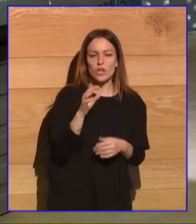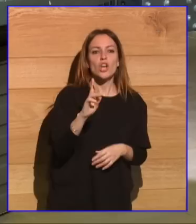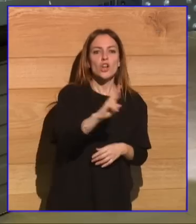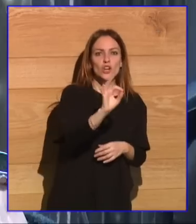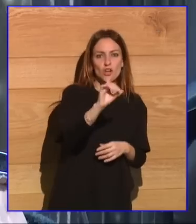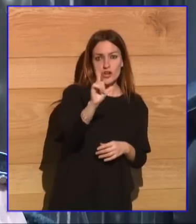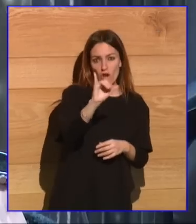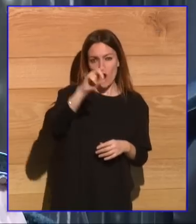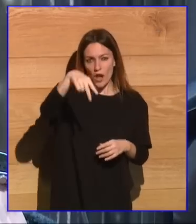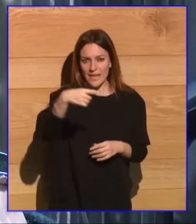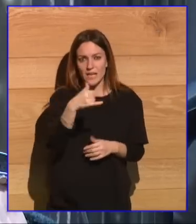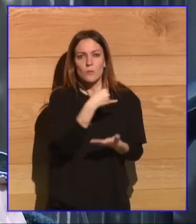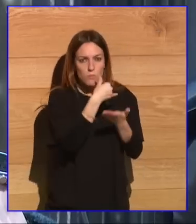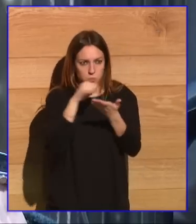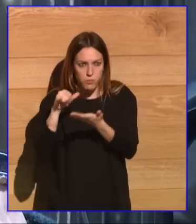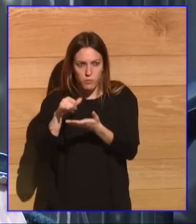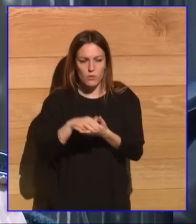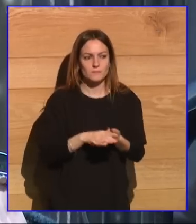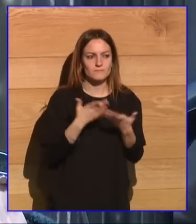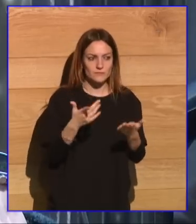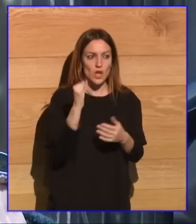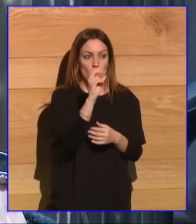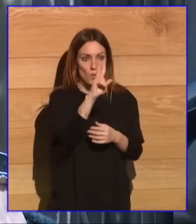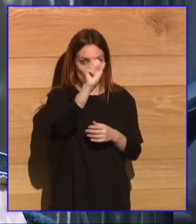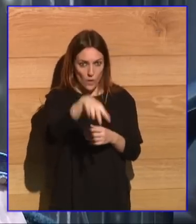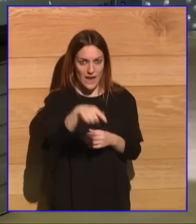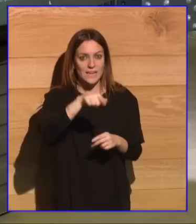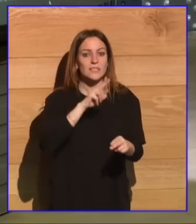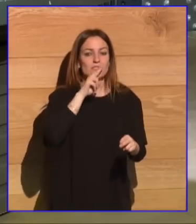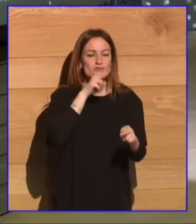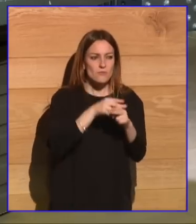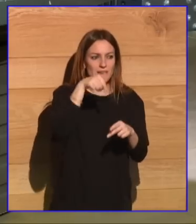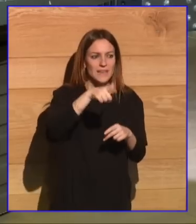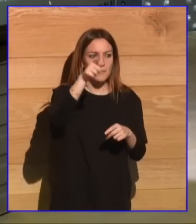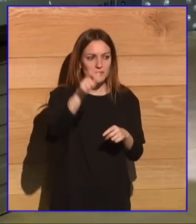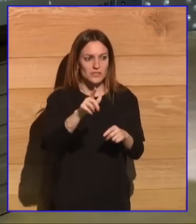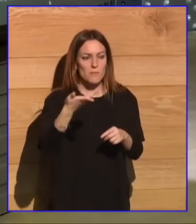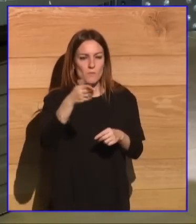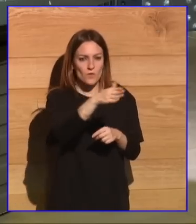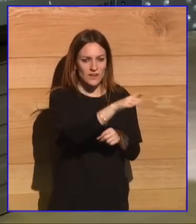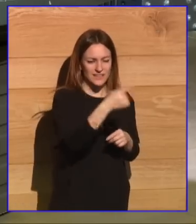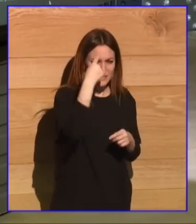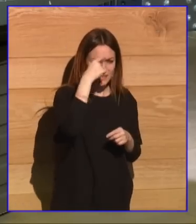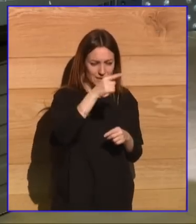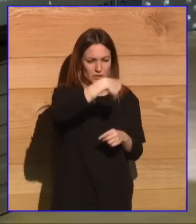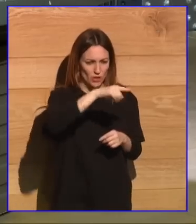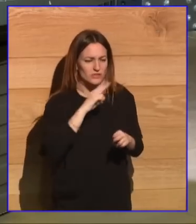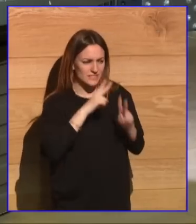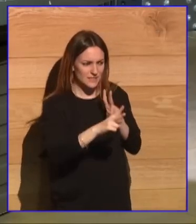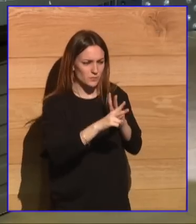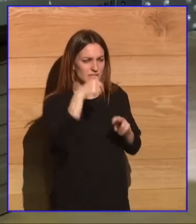Los Rolling es la coca. ¿Te parece, Juan, que a la pregunta ¿cómo se llamaba este que se murió? Todo el mundo iba a decir Bob